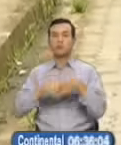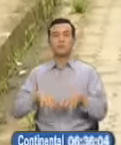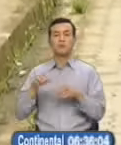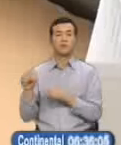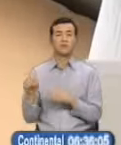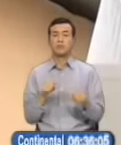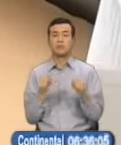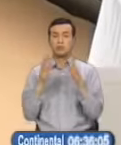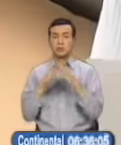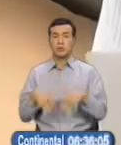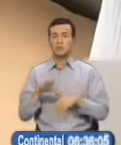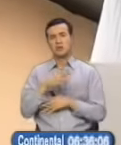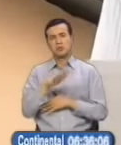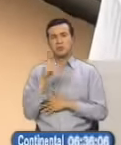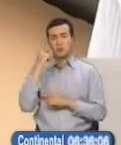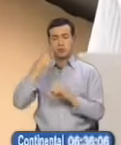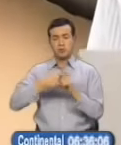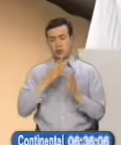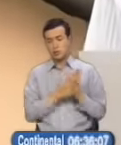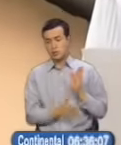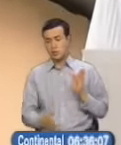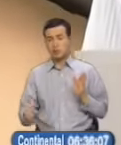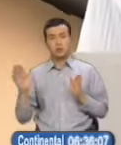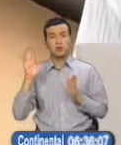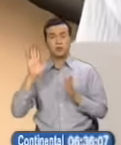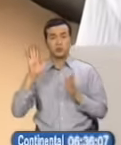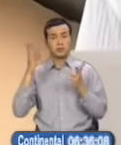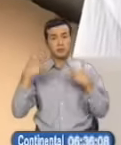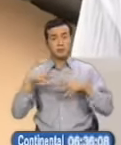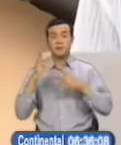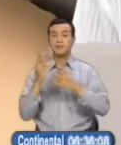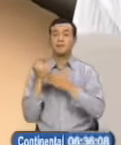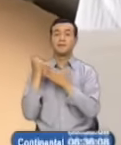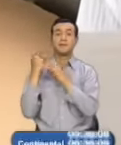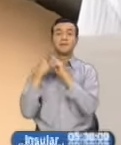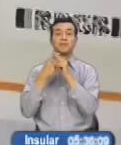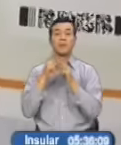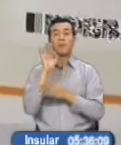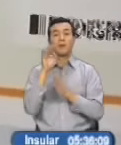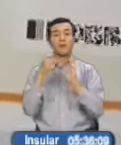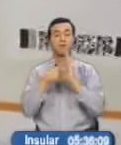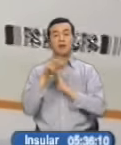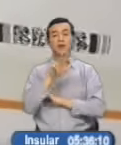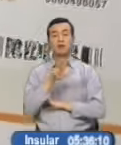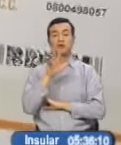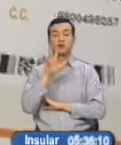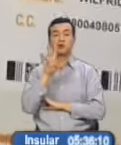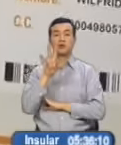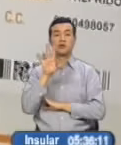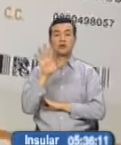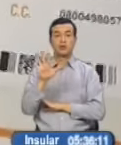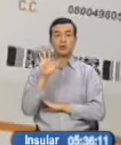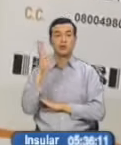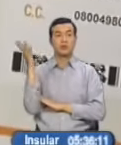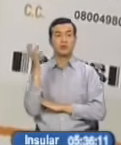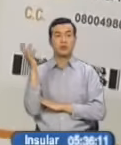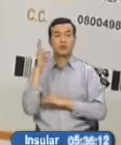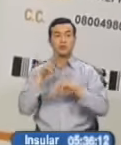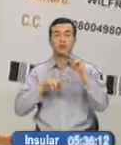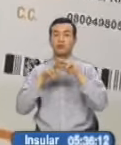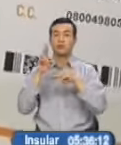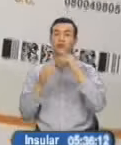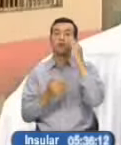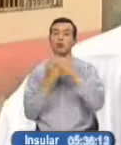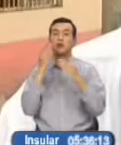terremoto. Esperó aproximadamente un mes después del suceso para acceder a uno de los 9.375 bonos de reconstrucción para